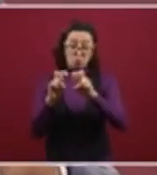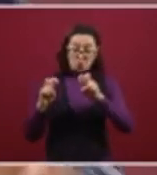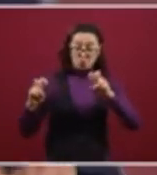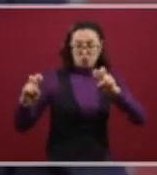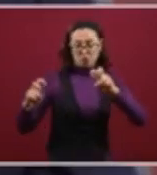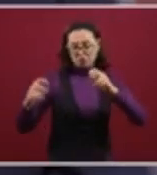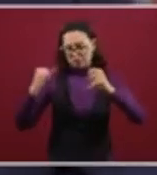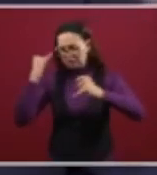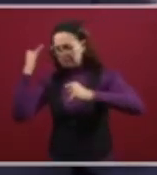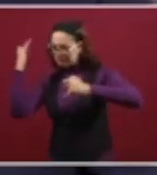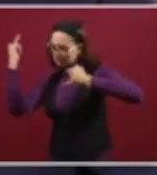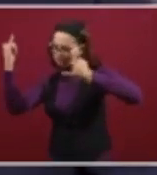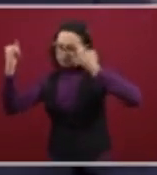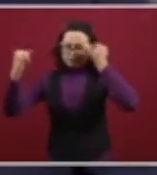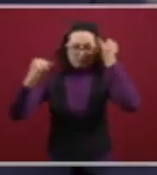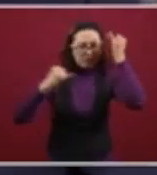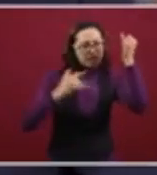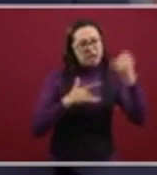utilizando